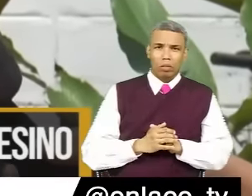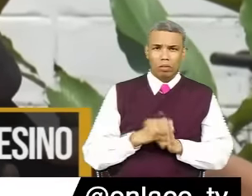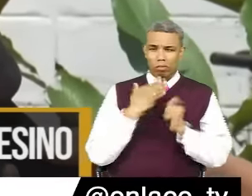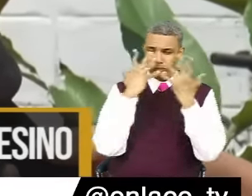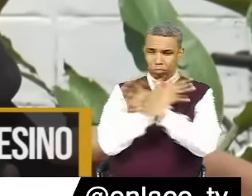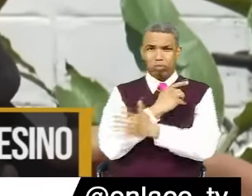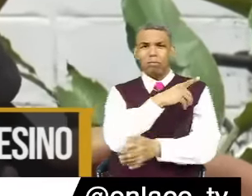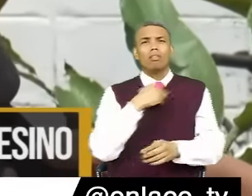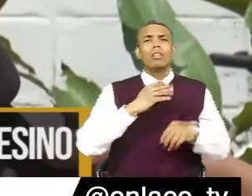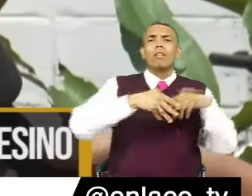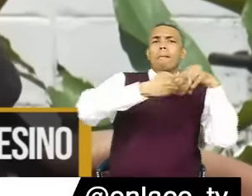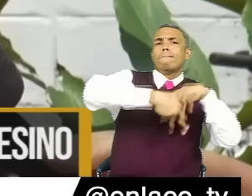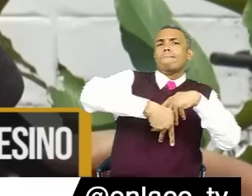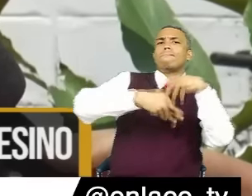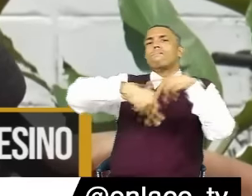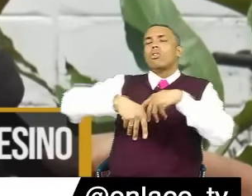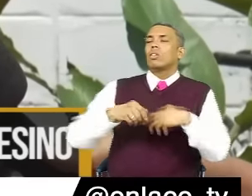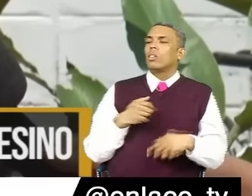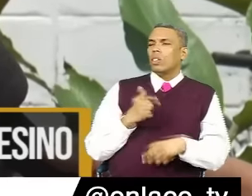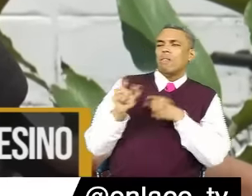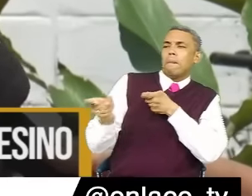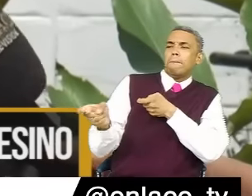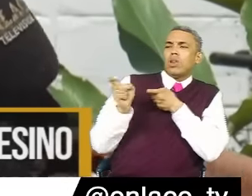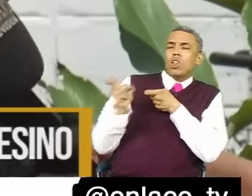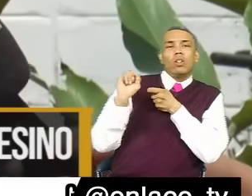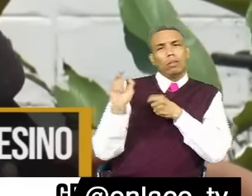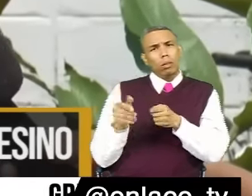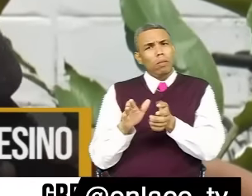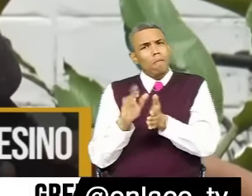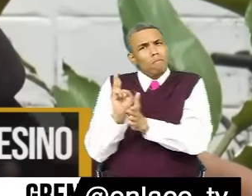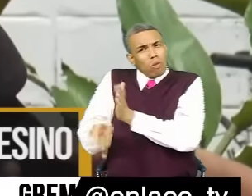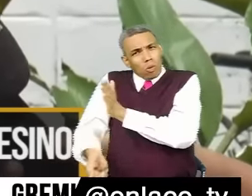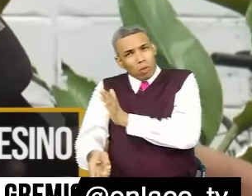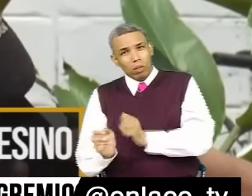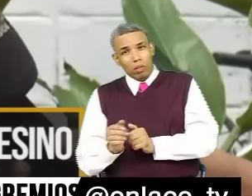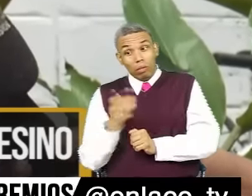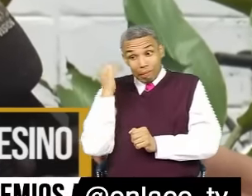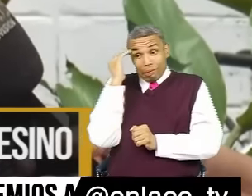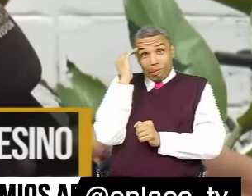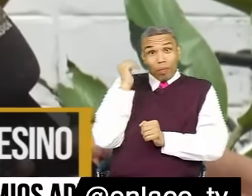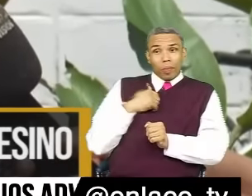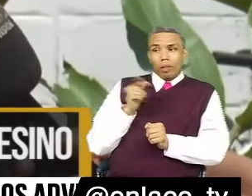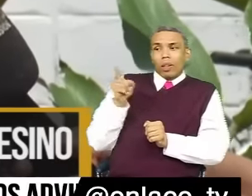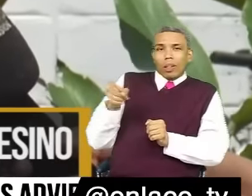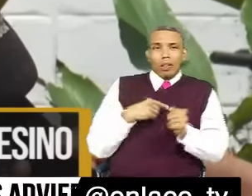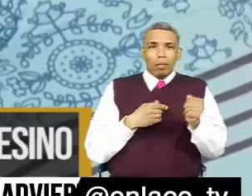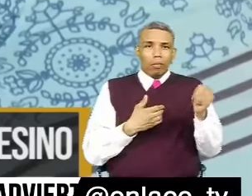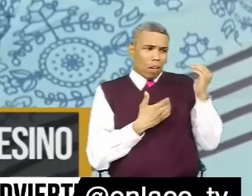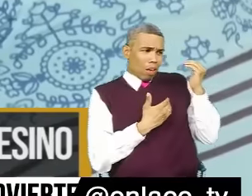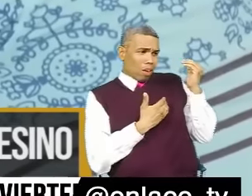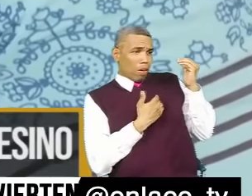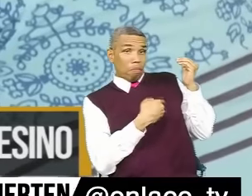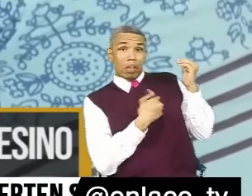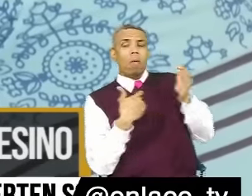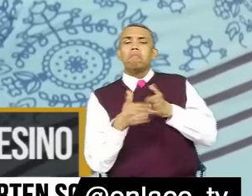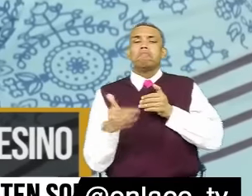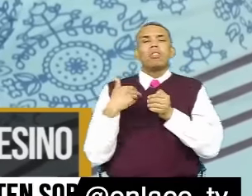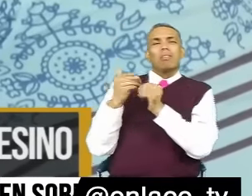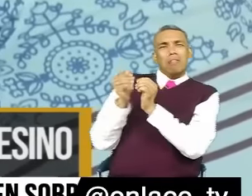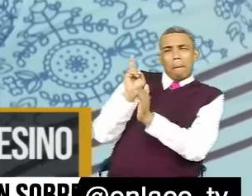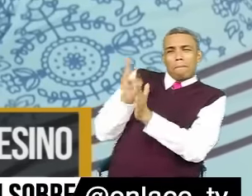ejército dispuso a generar fuego contra la humanidad de este señor, aún sabiendo que tenía un menor de 3 años en brazos. De acuerdo con la denuncia,